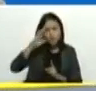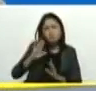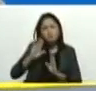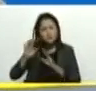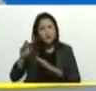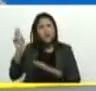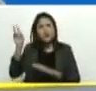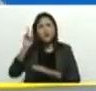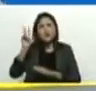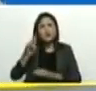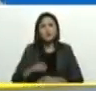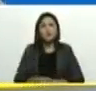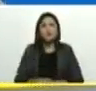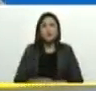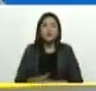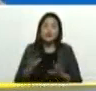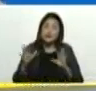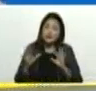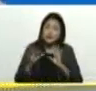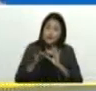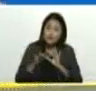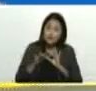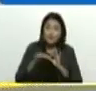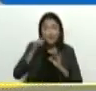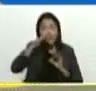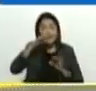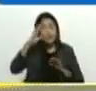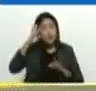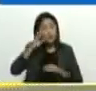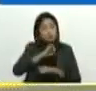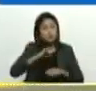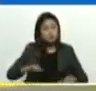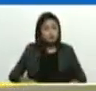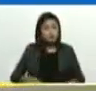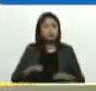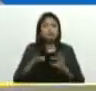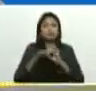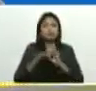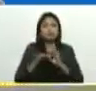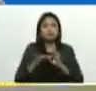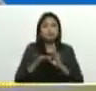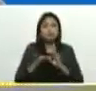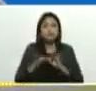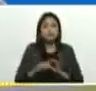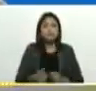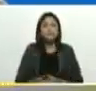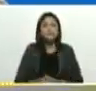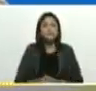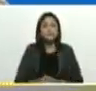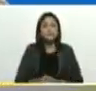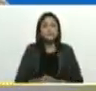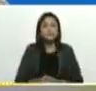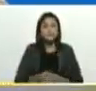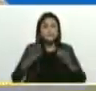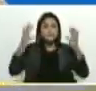y de la Unión Cívico-Militar del pueblo bolivariano y chavista.